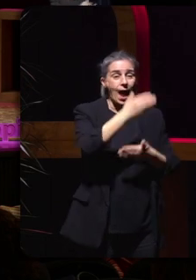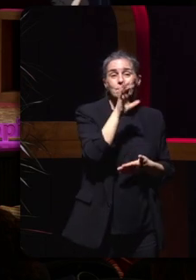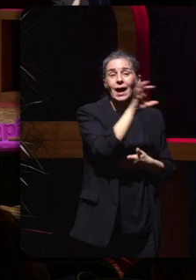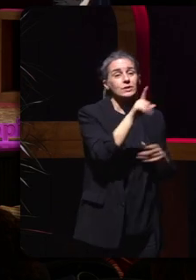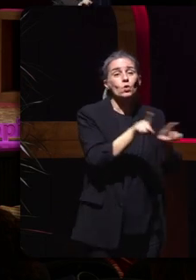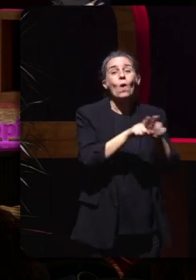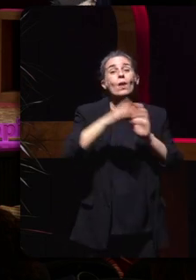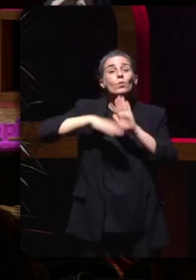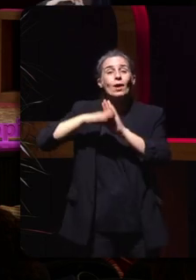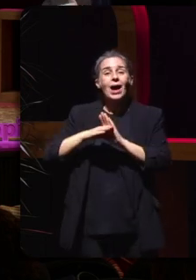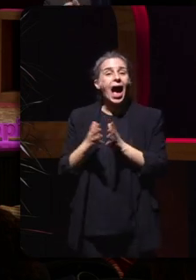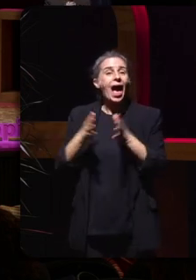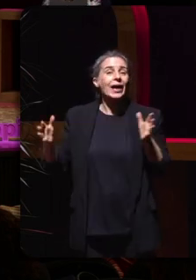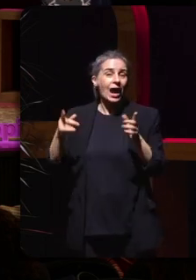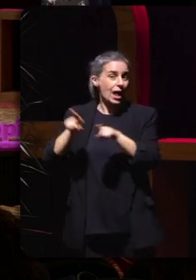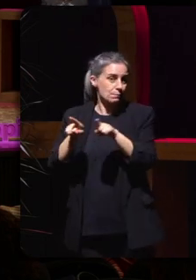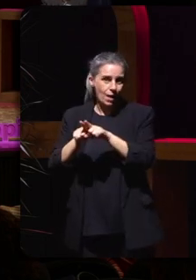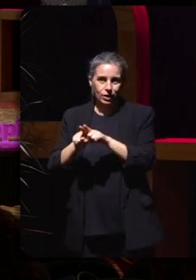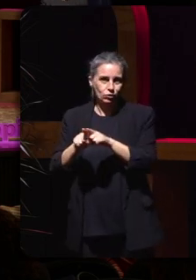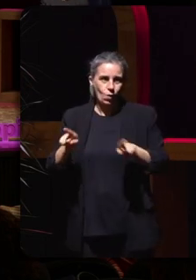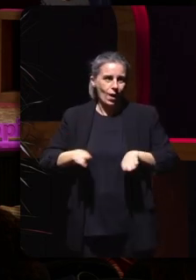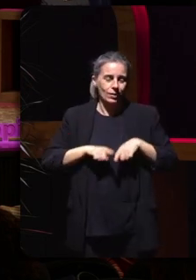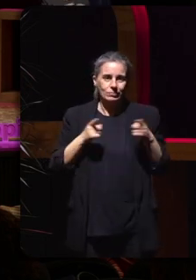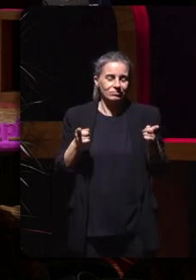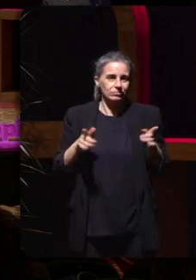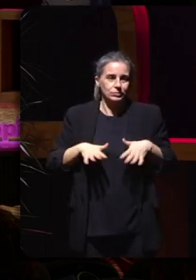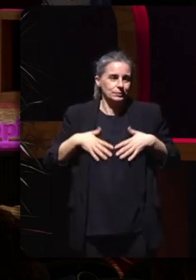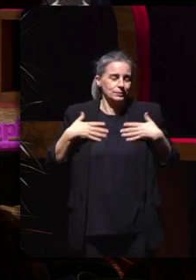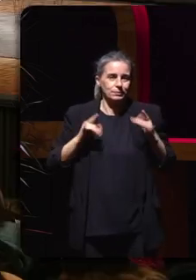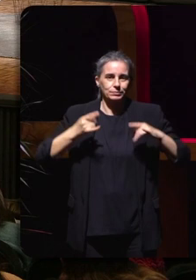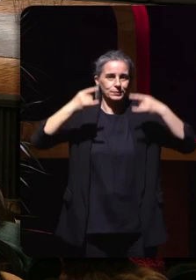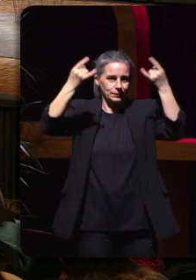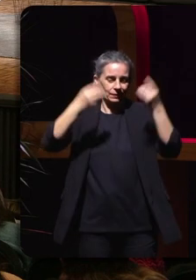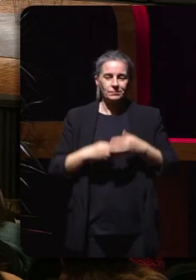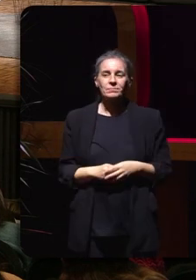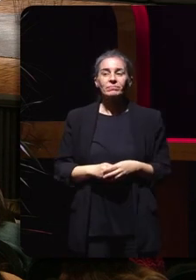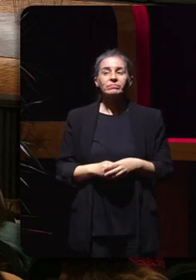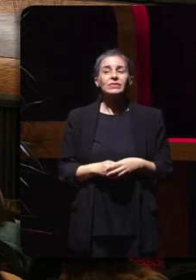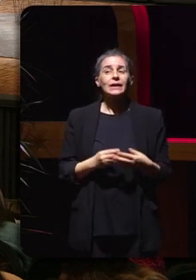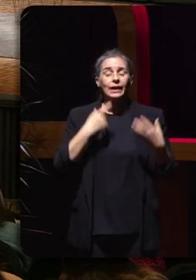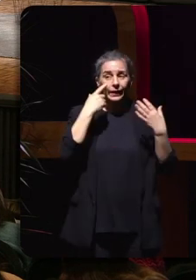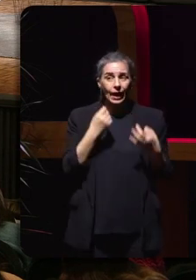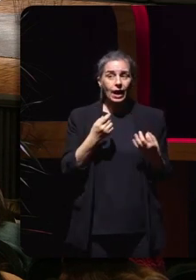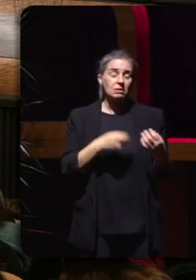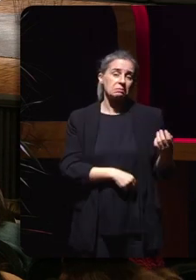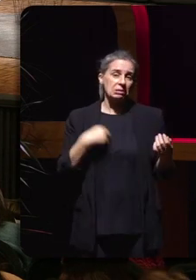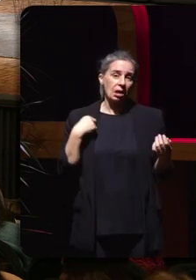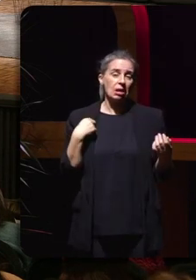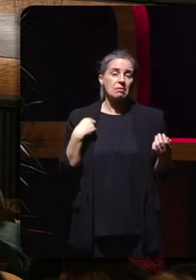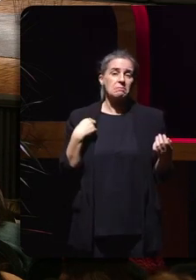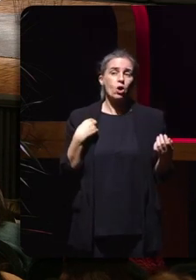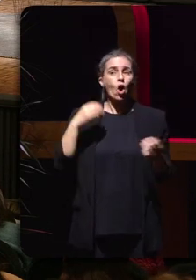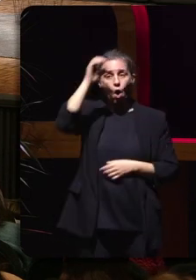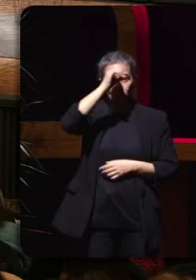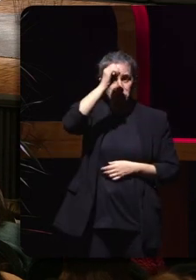ese sentido entonces pero yo de verdad He de decir que en general las opiniones que recibo o sea el feedback que recibo de